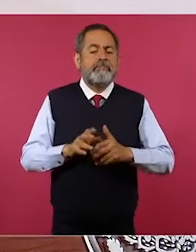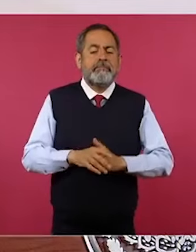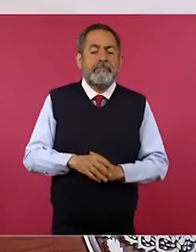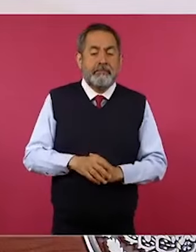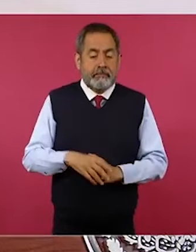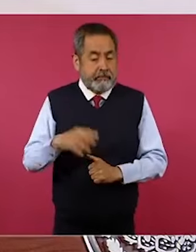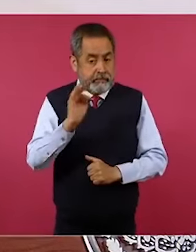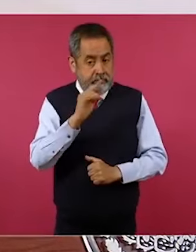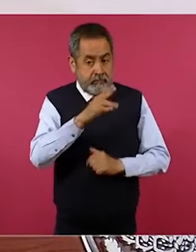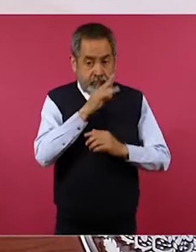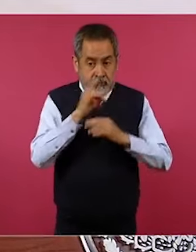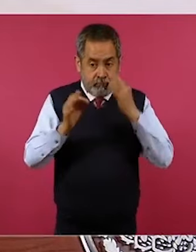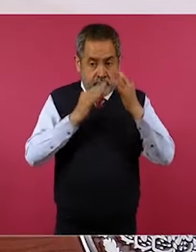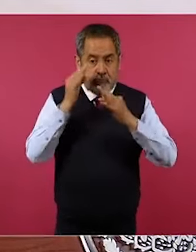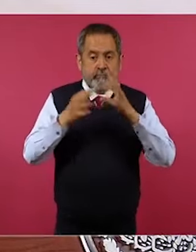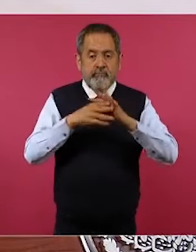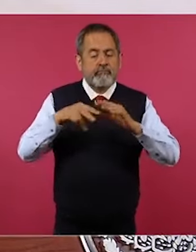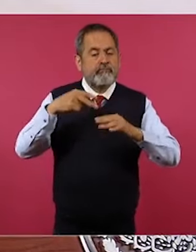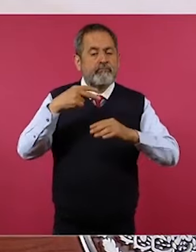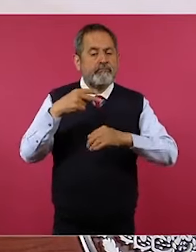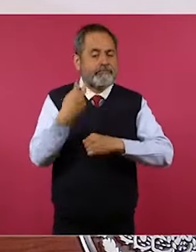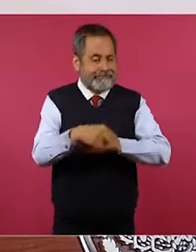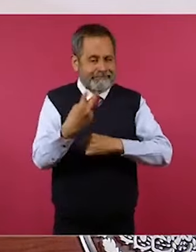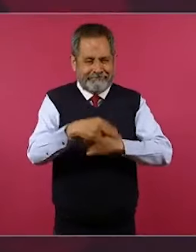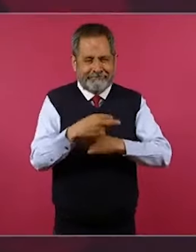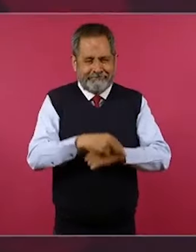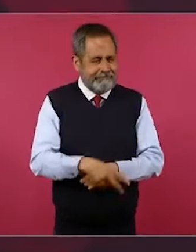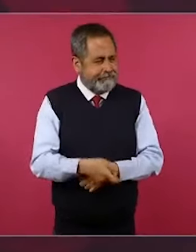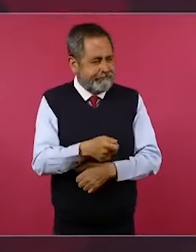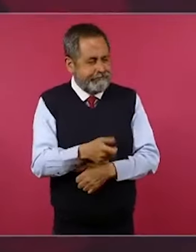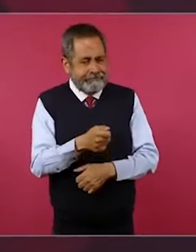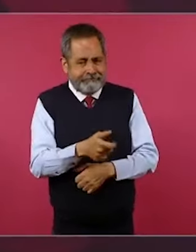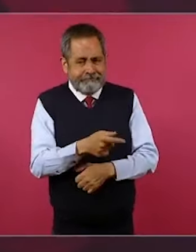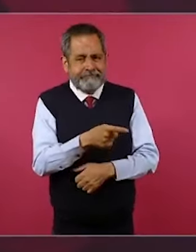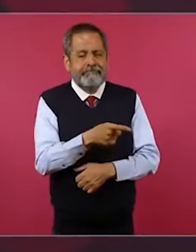los noticieros de la televisión, ya